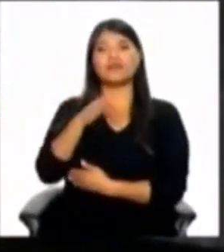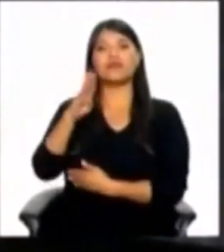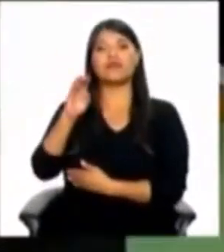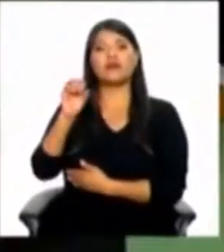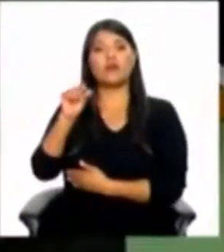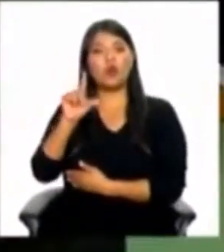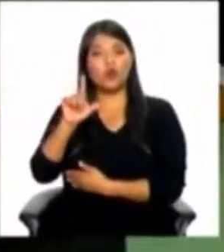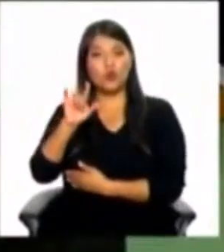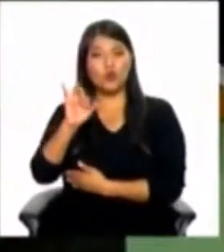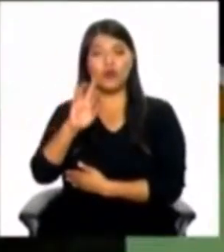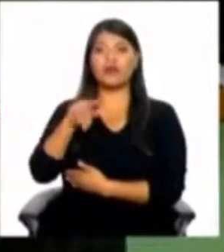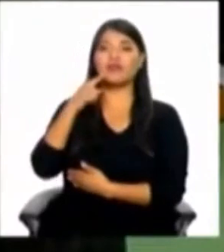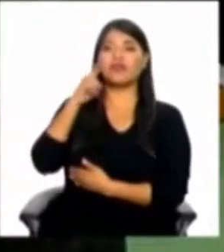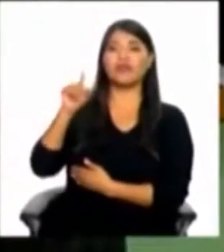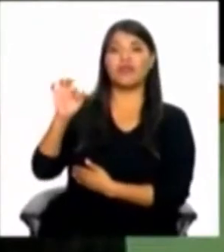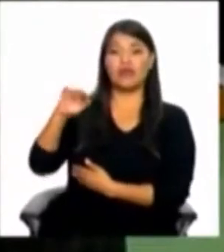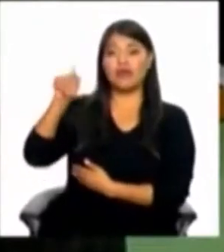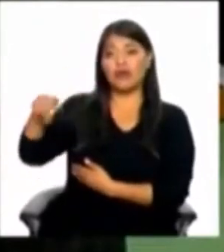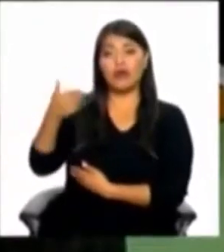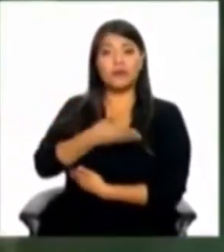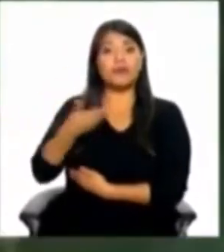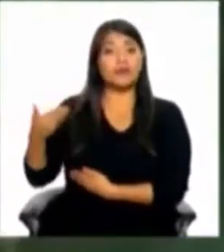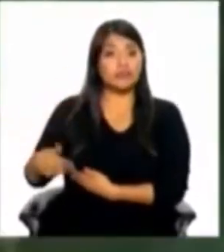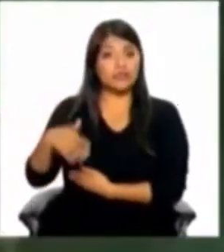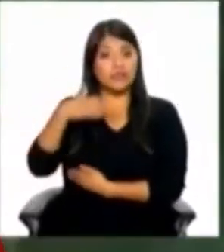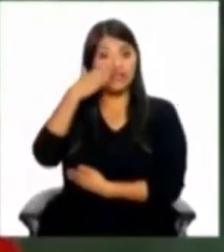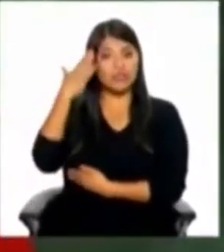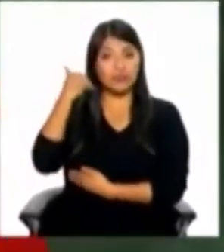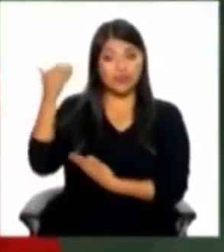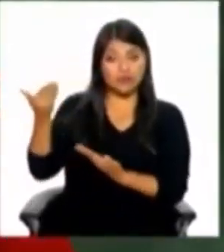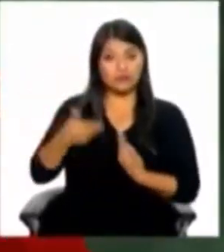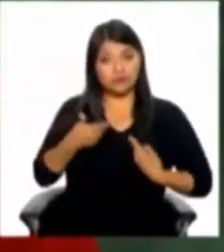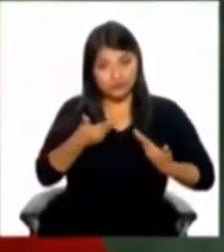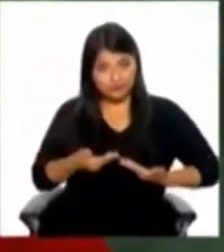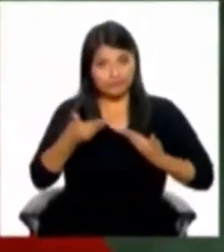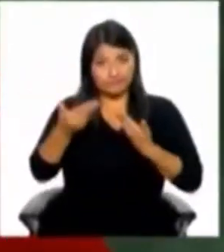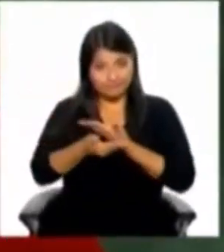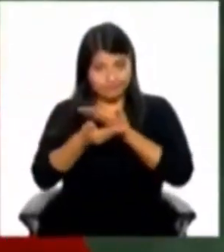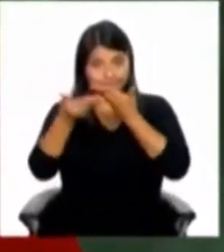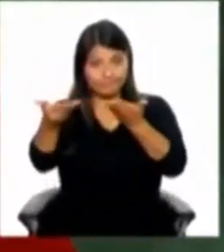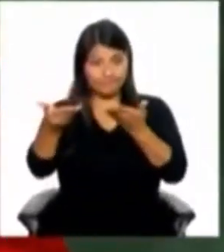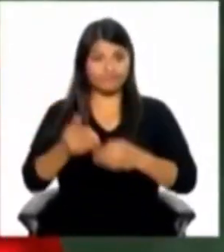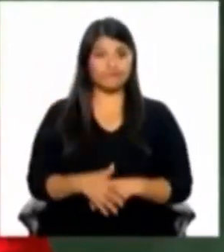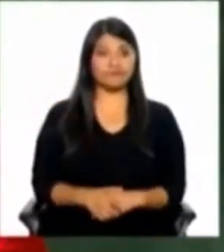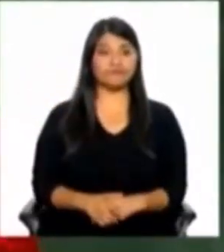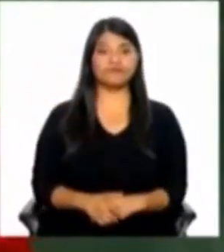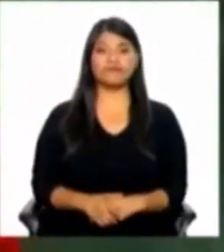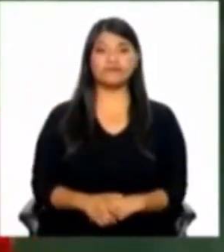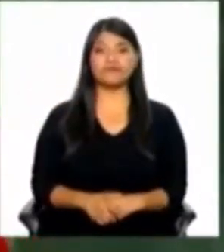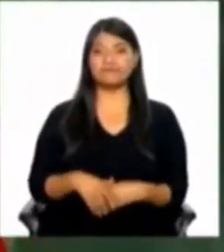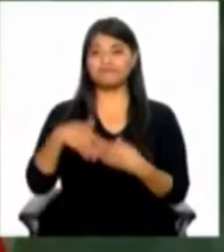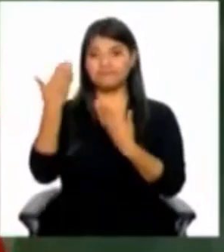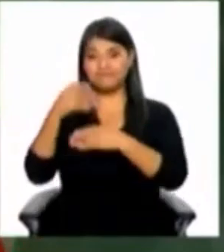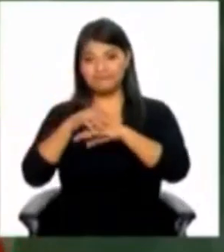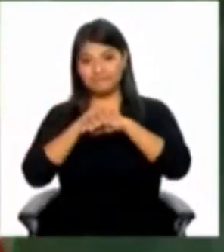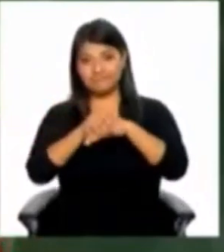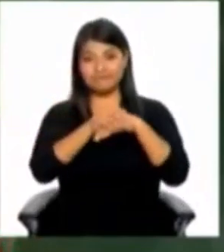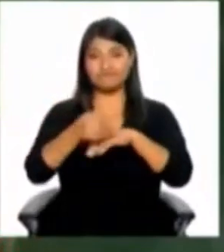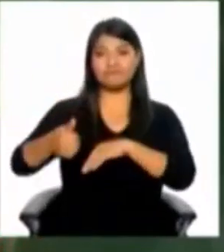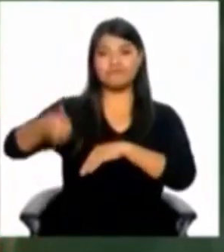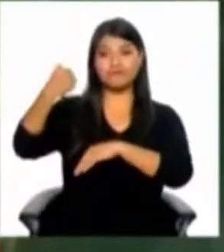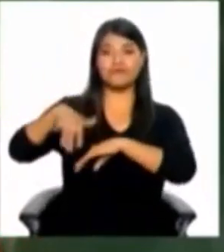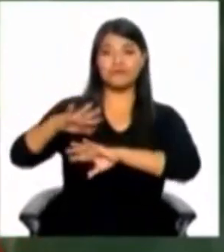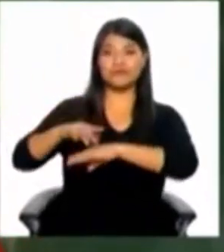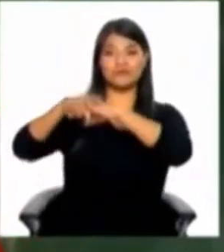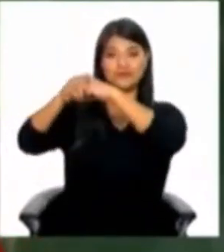Cegarra, presidenta de la República del Perú. La invito a dirigirse a la Asamblea. Señor presidente de la Asamblea General